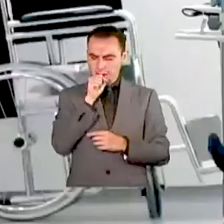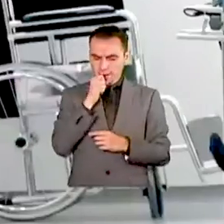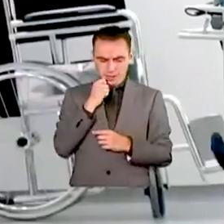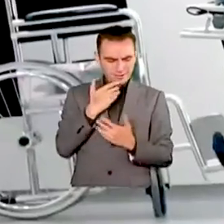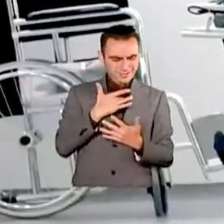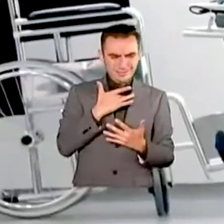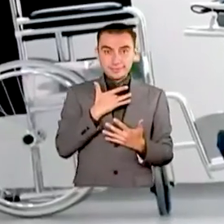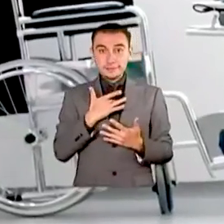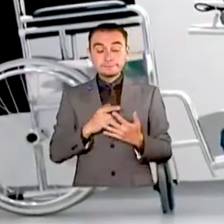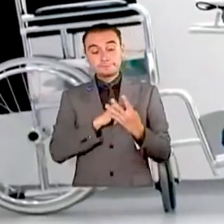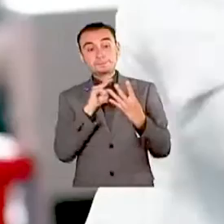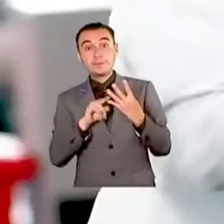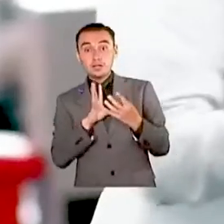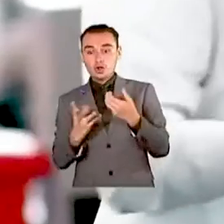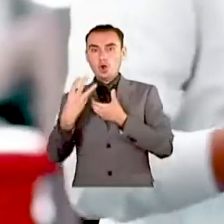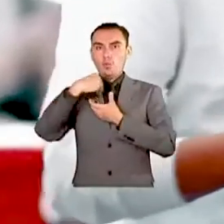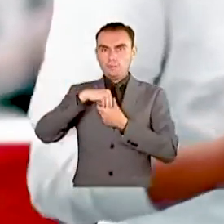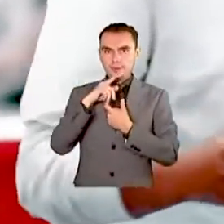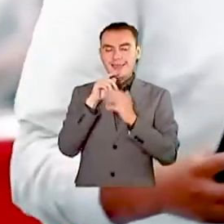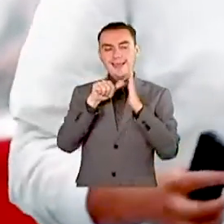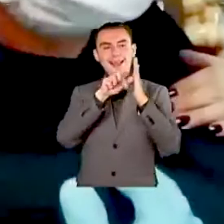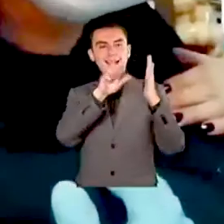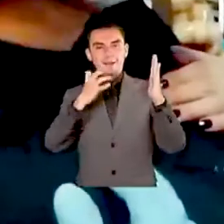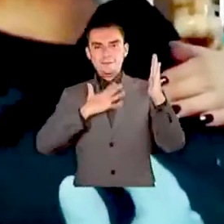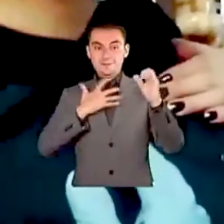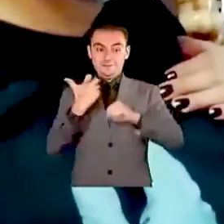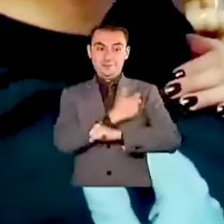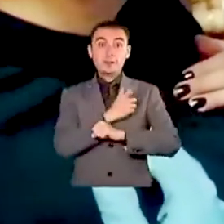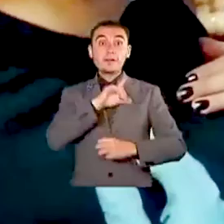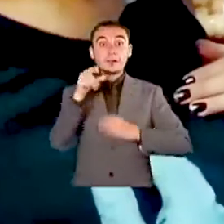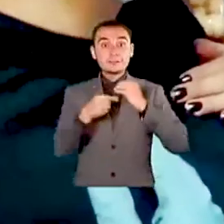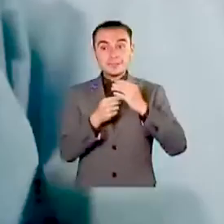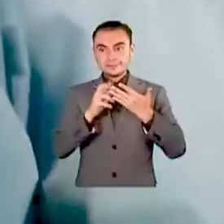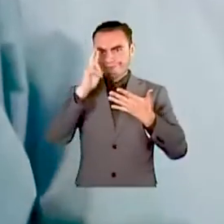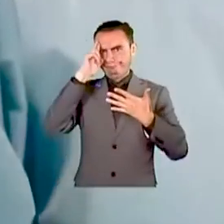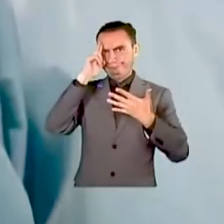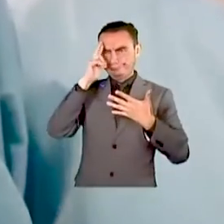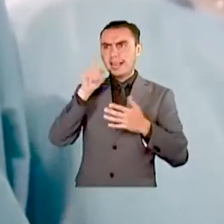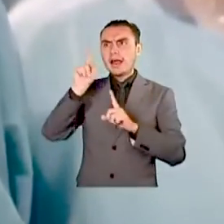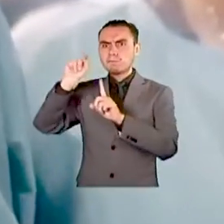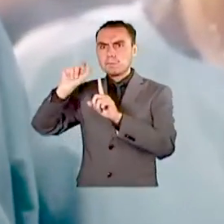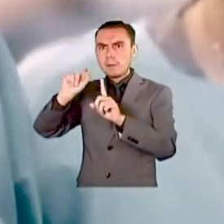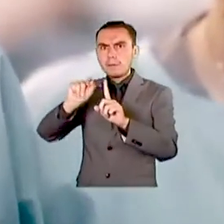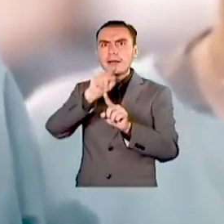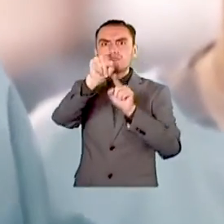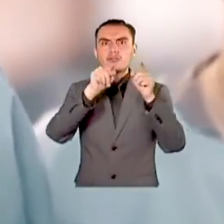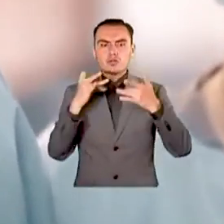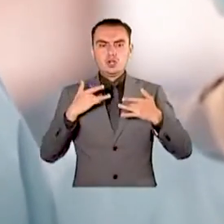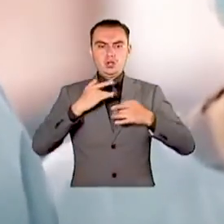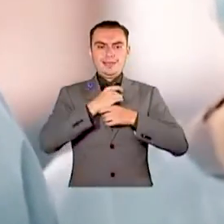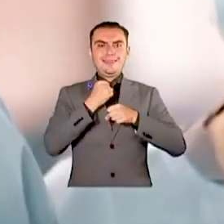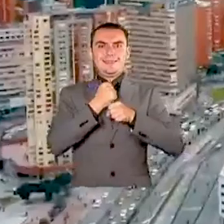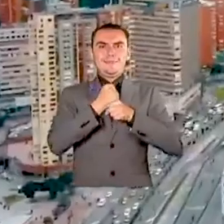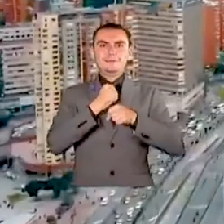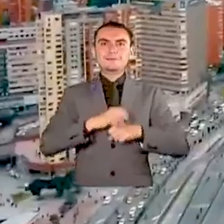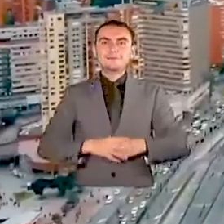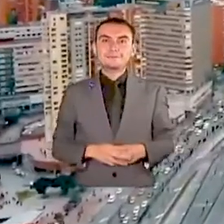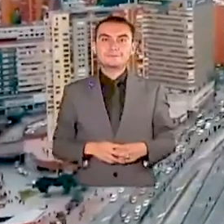la inclusión de los ciudadanos en el aplicativo Mi Vacuna y el reconocimiento y pago al personal de talento humano en